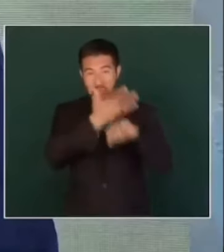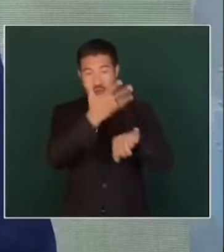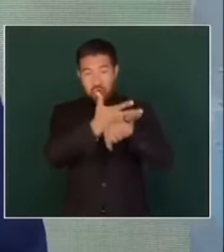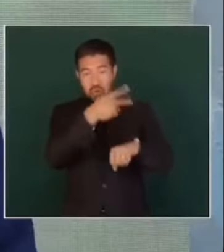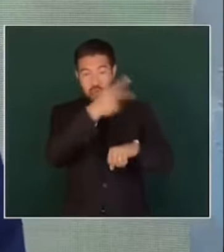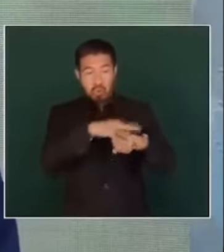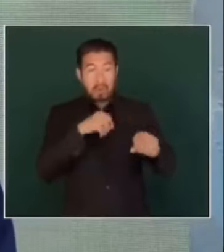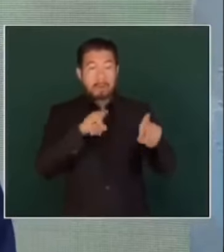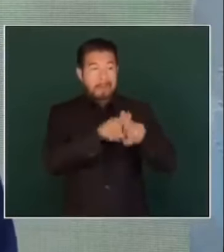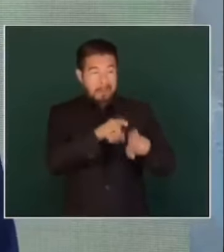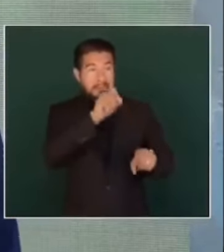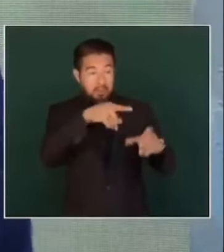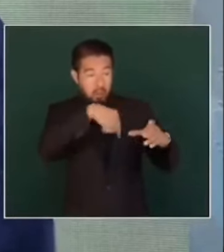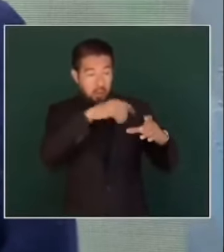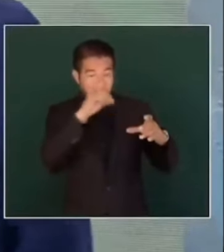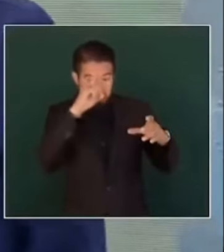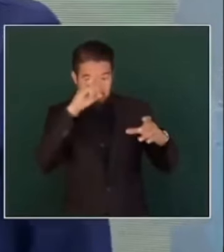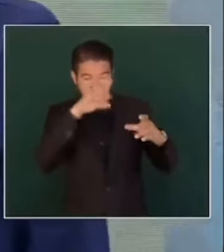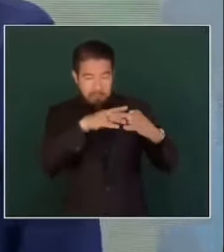el primer ministro Trudeau,